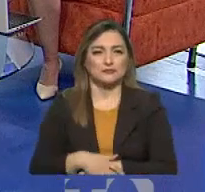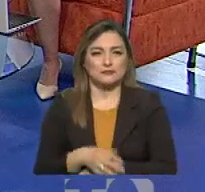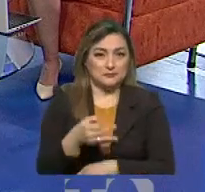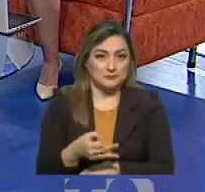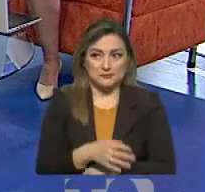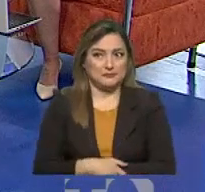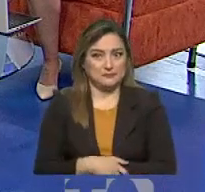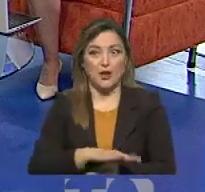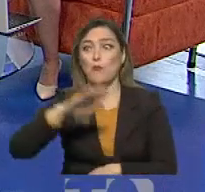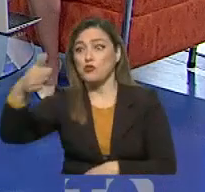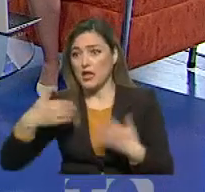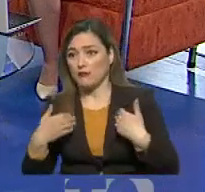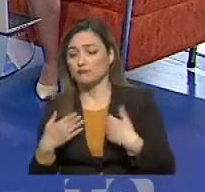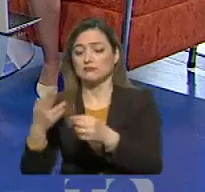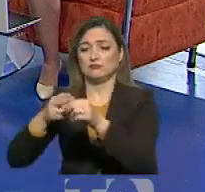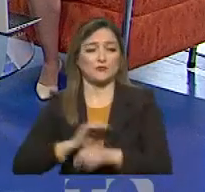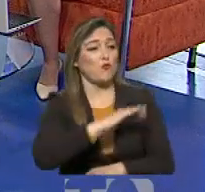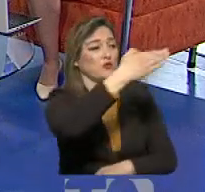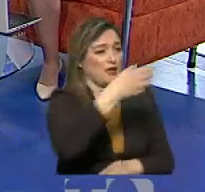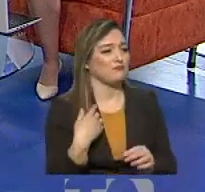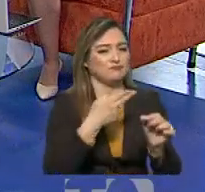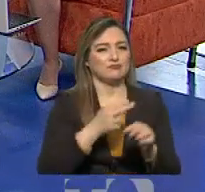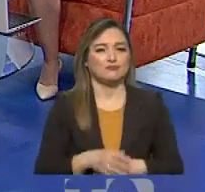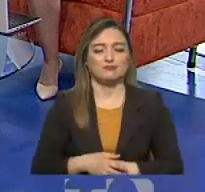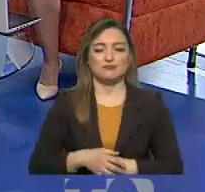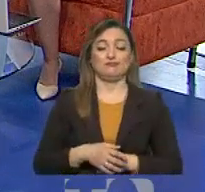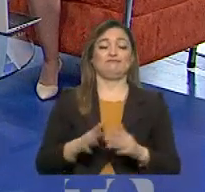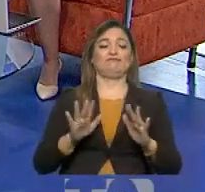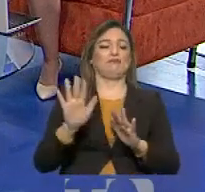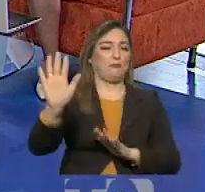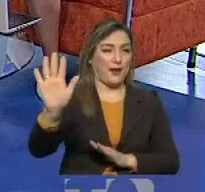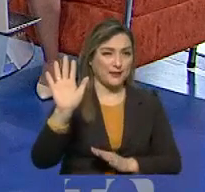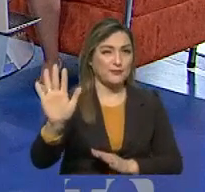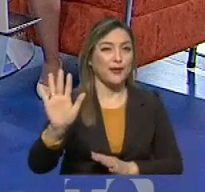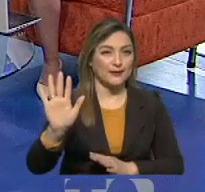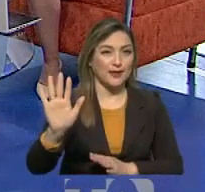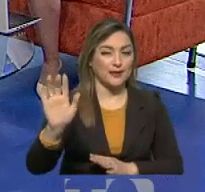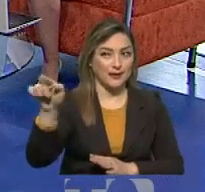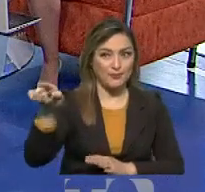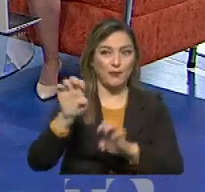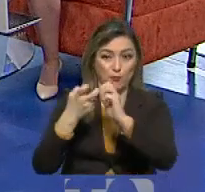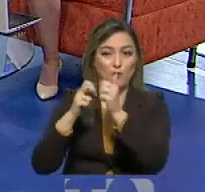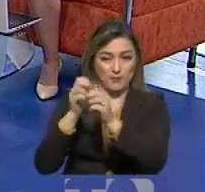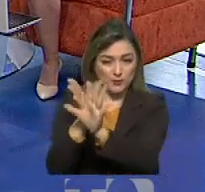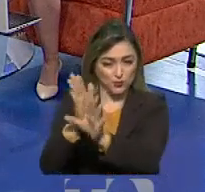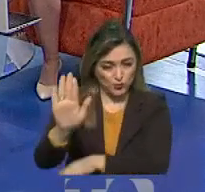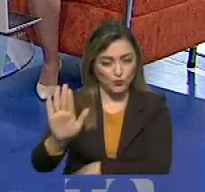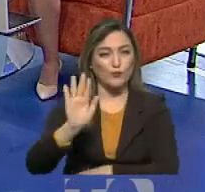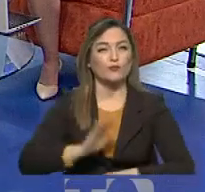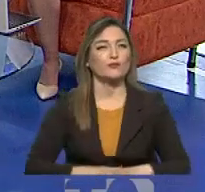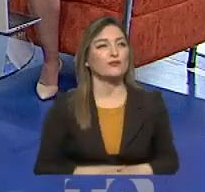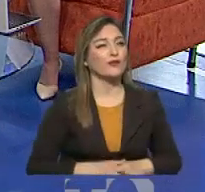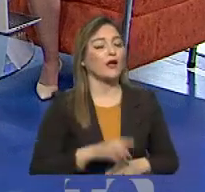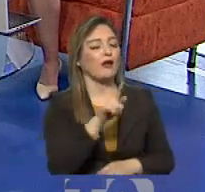a esta montaña, señores, que vamos a la de acá. Ustedes en casa, ustedes que no. Cuando yo llego, permítame, ya. No sea tóxica. Ya. Cuando yo llego